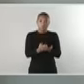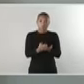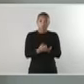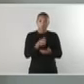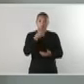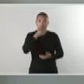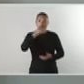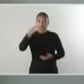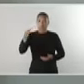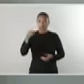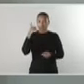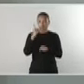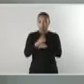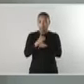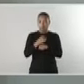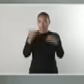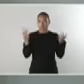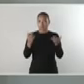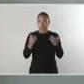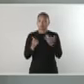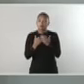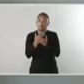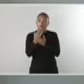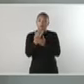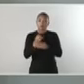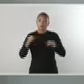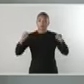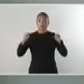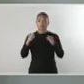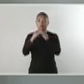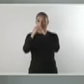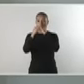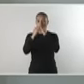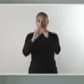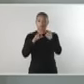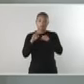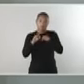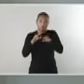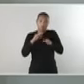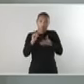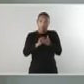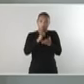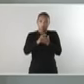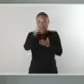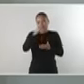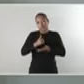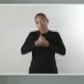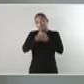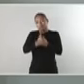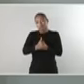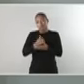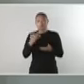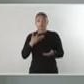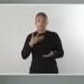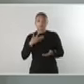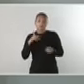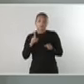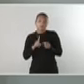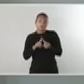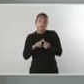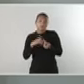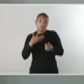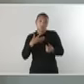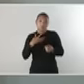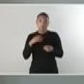primero crearé el nuevo instituto de emprendedor tamaulipeco Para apoyar a quienes tienen la iniciativa de crear